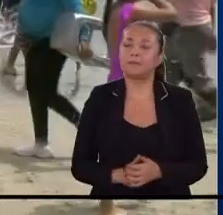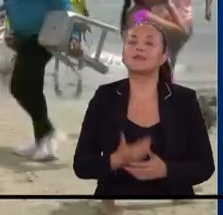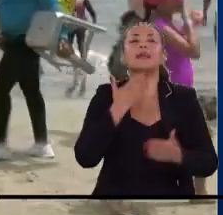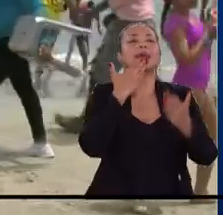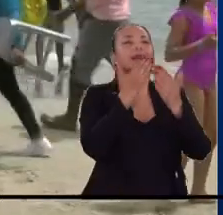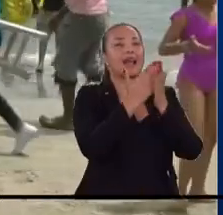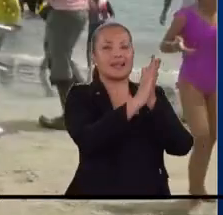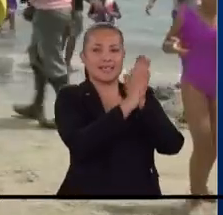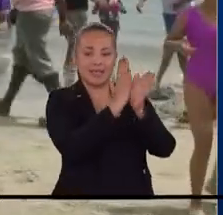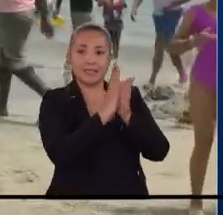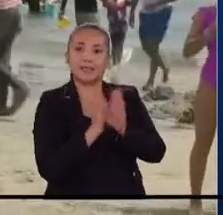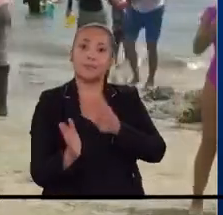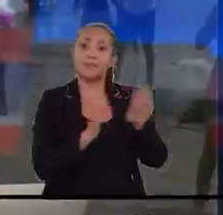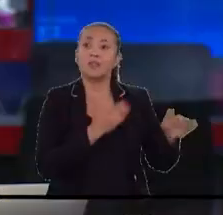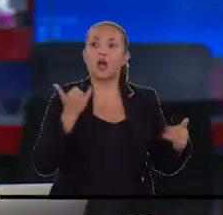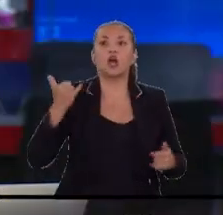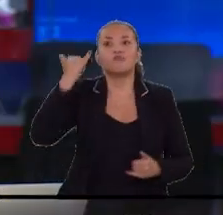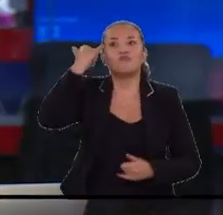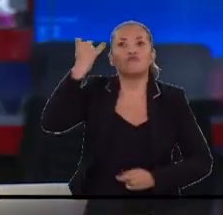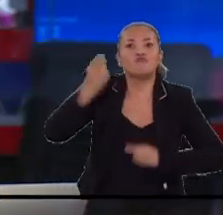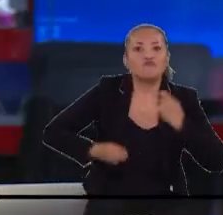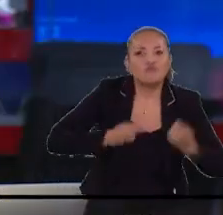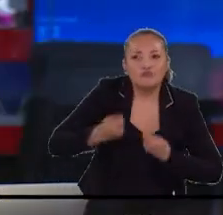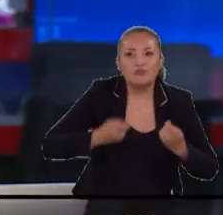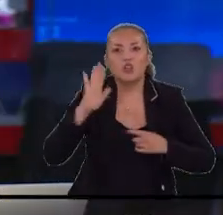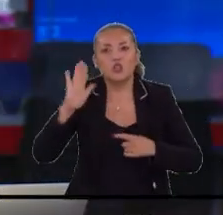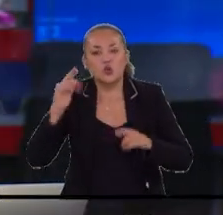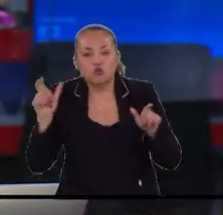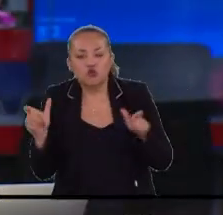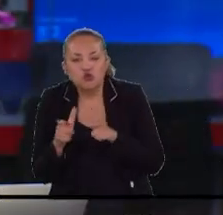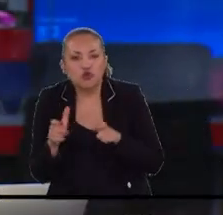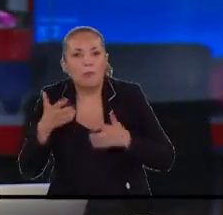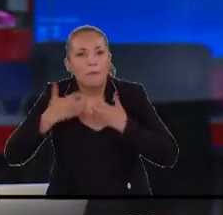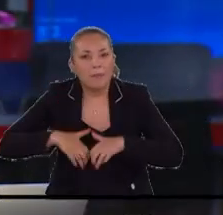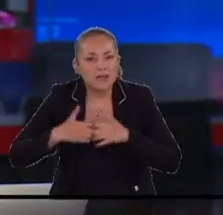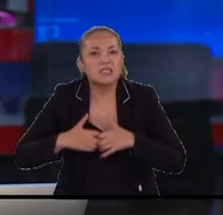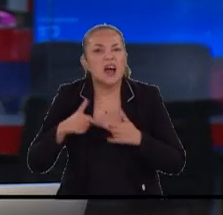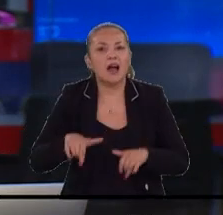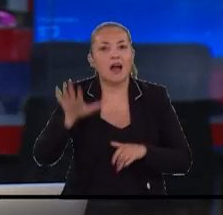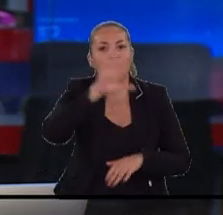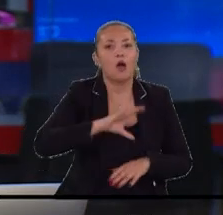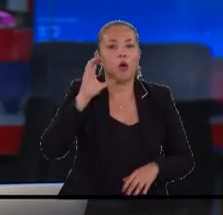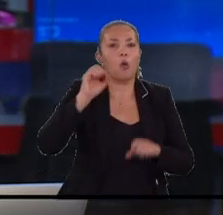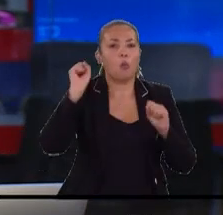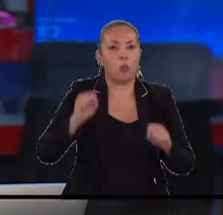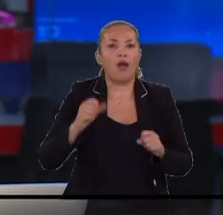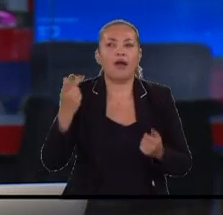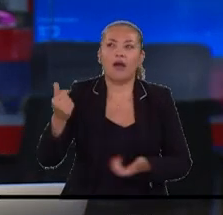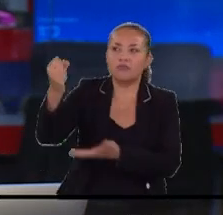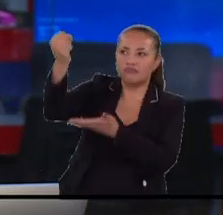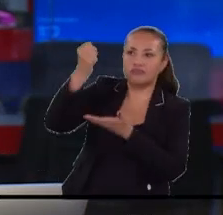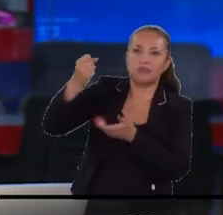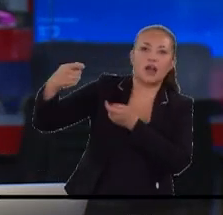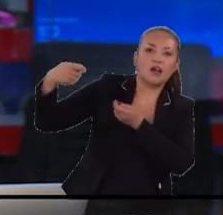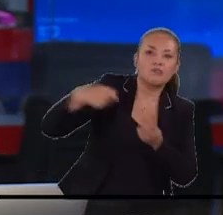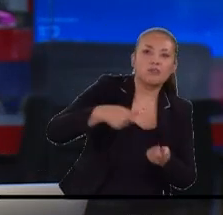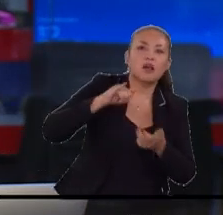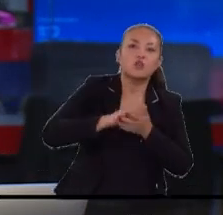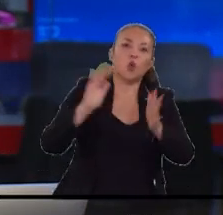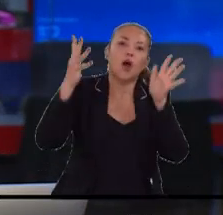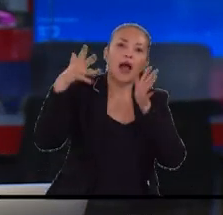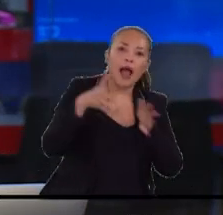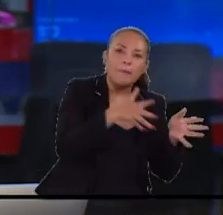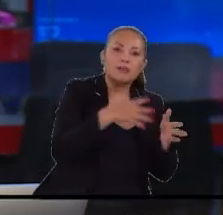Desde ahora, los emprendedores y microempresarios de la capital del país podrán acceder a incentivos económicos y capacitaciones que brinda